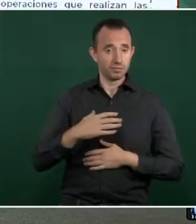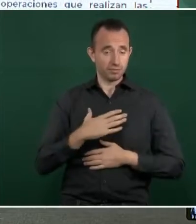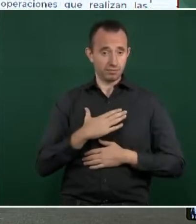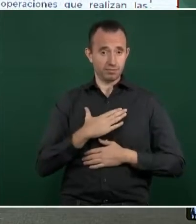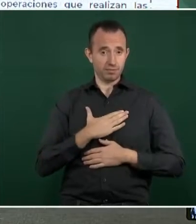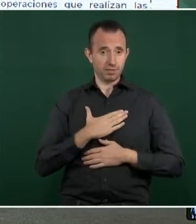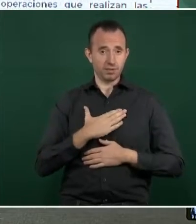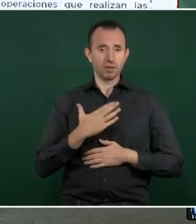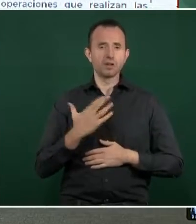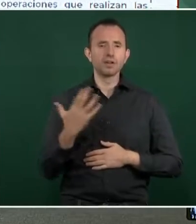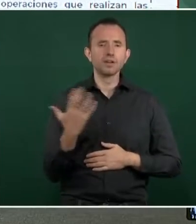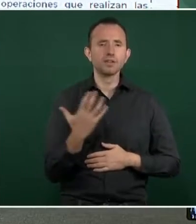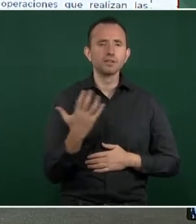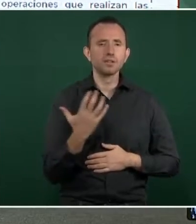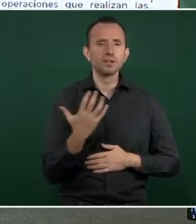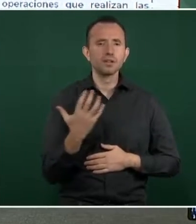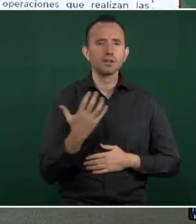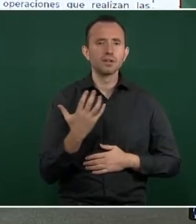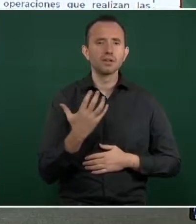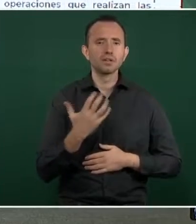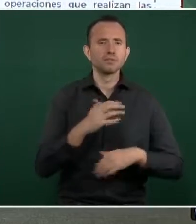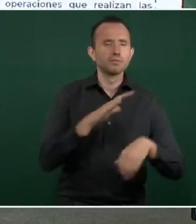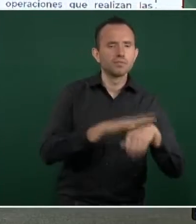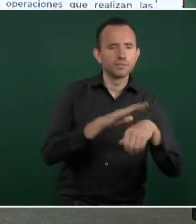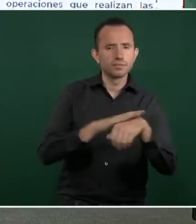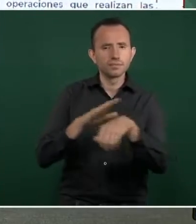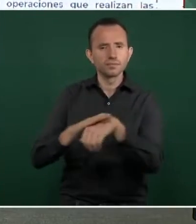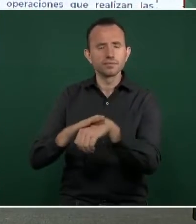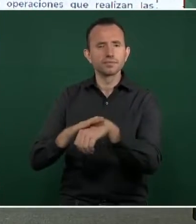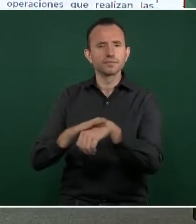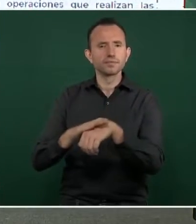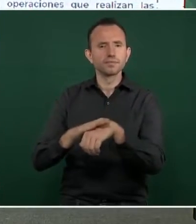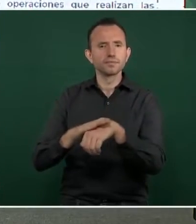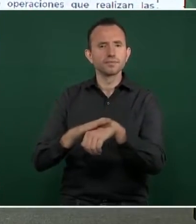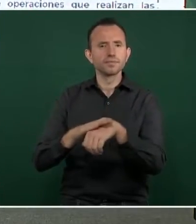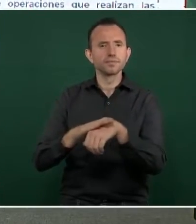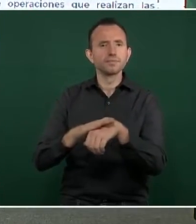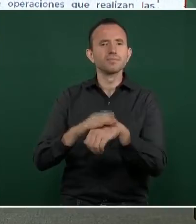le decían a los jefes militares, de los derechos humanos.